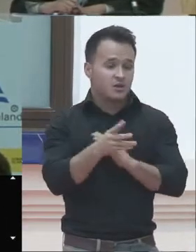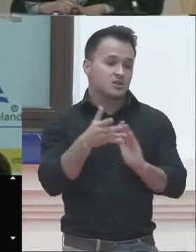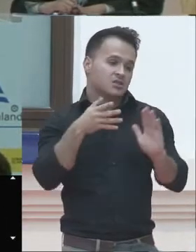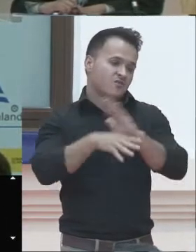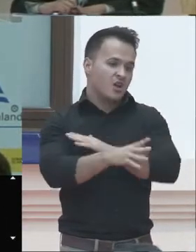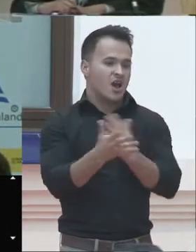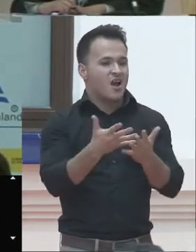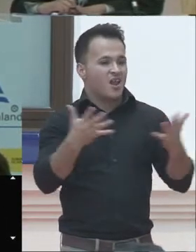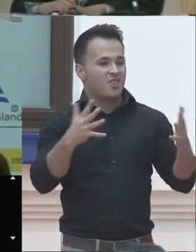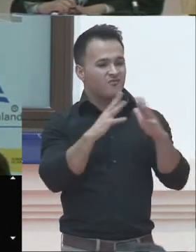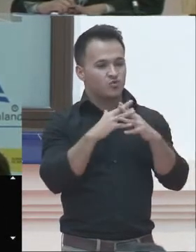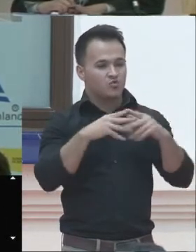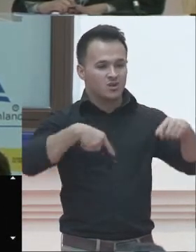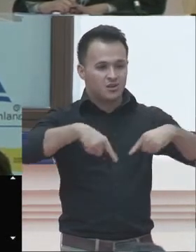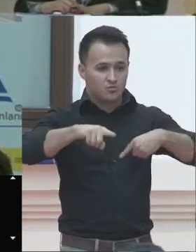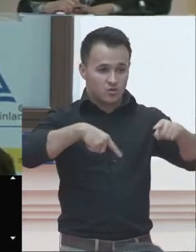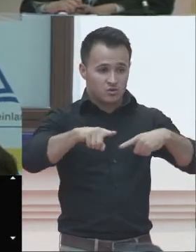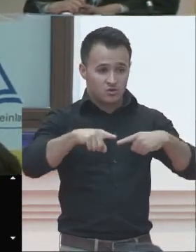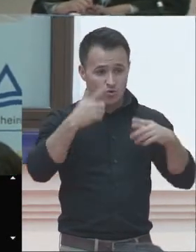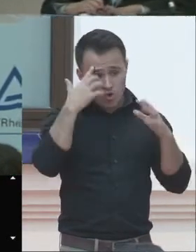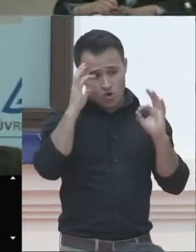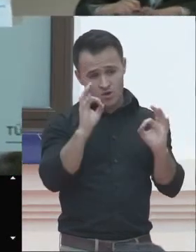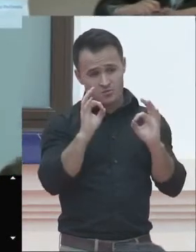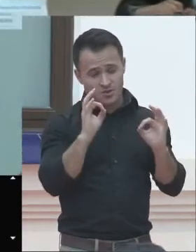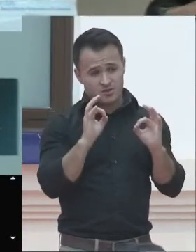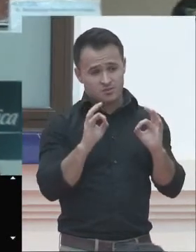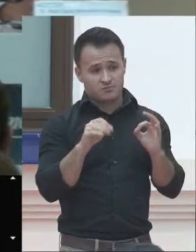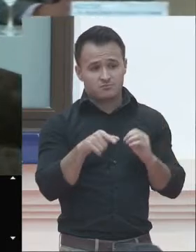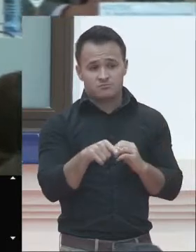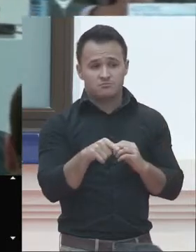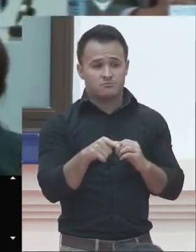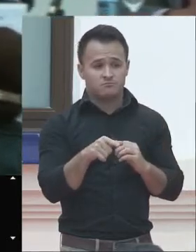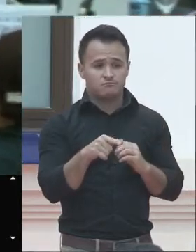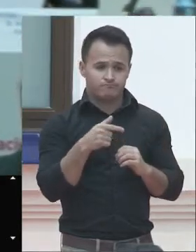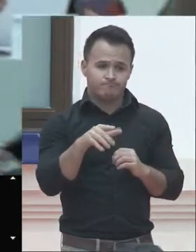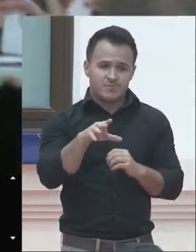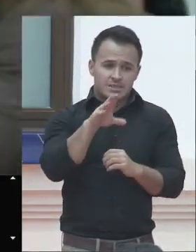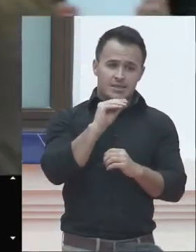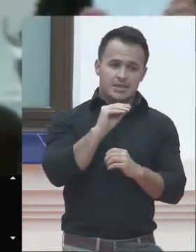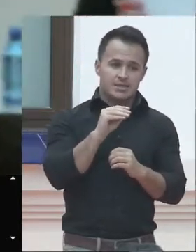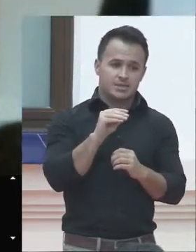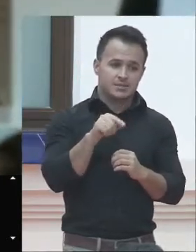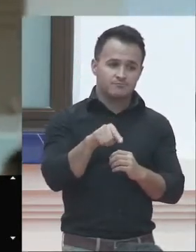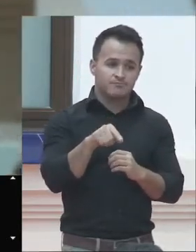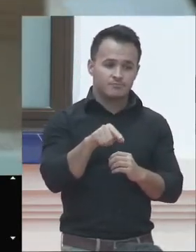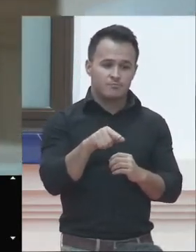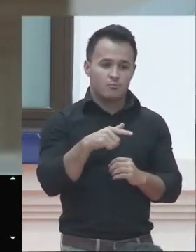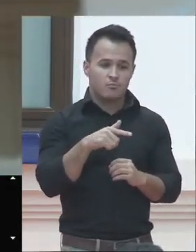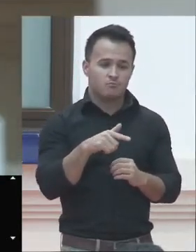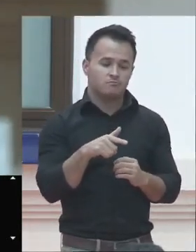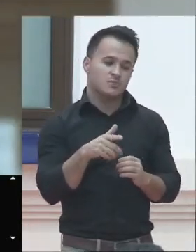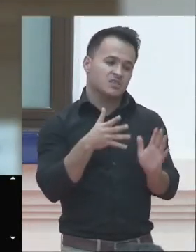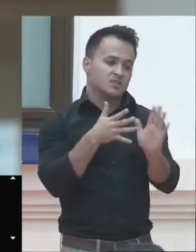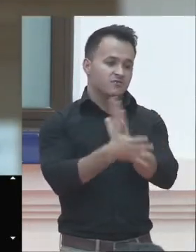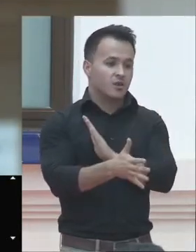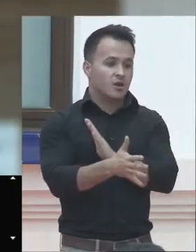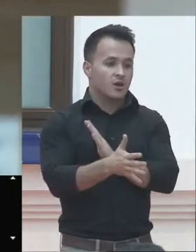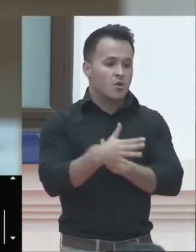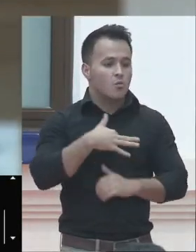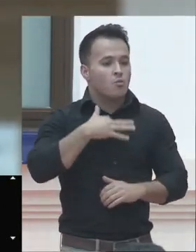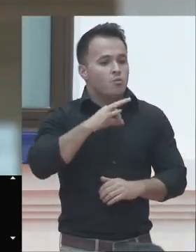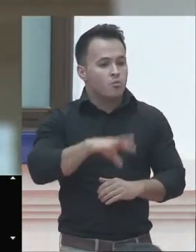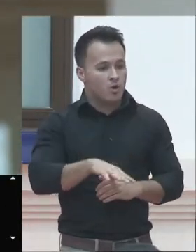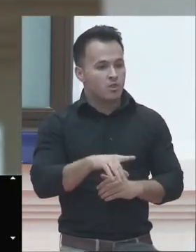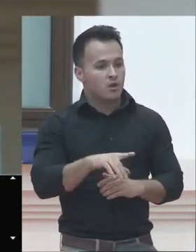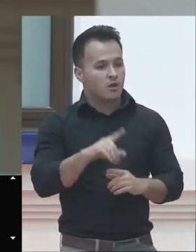grandes infraestructuras de transporte, lógicamente estamos entendiendo la posibilidad de